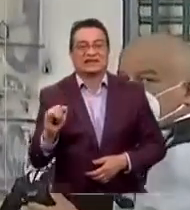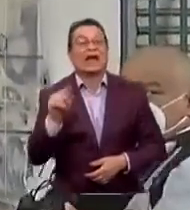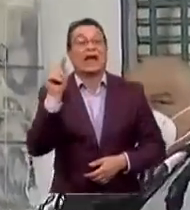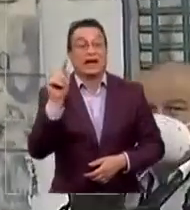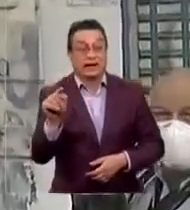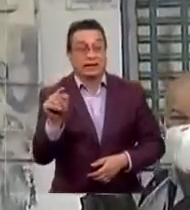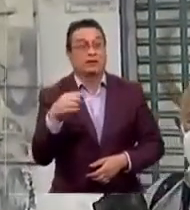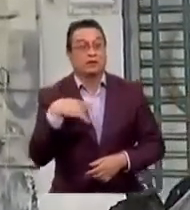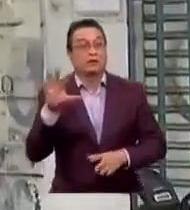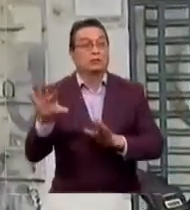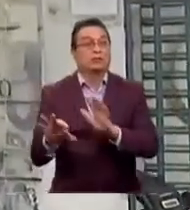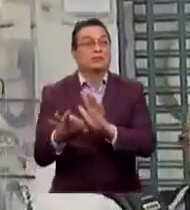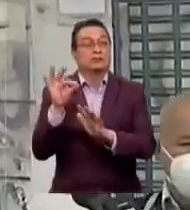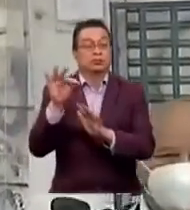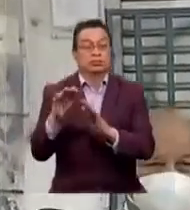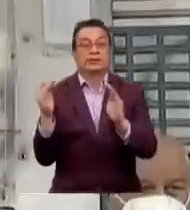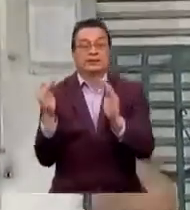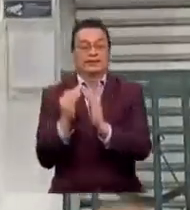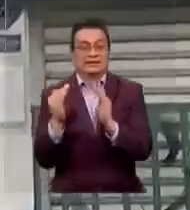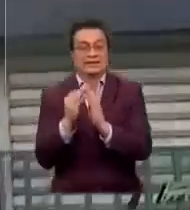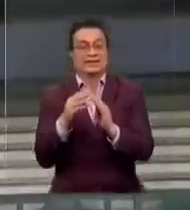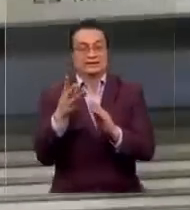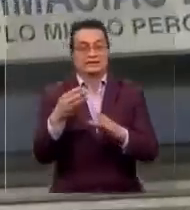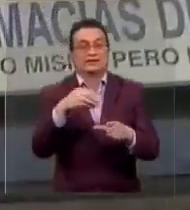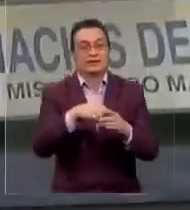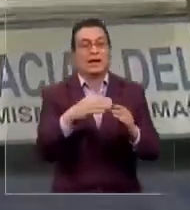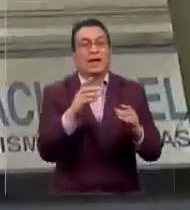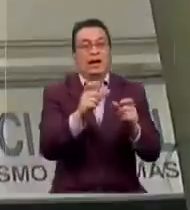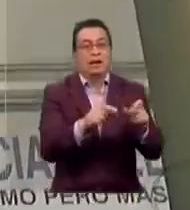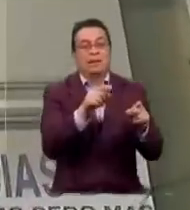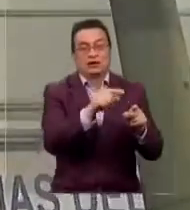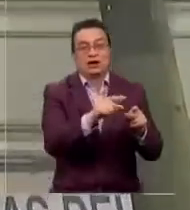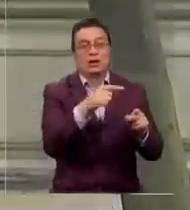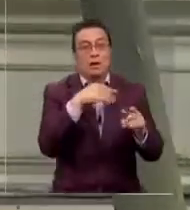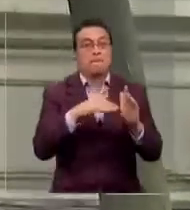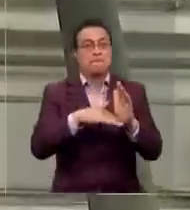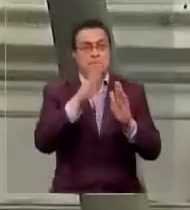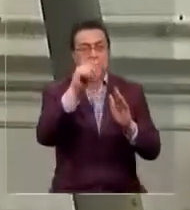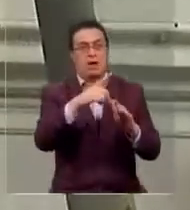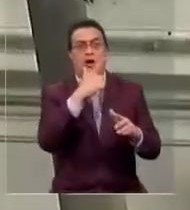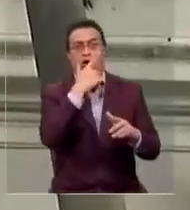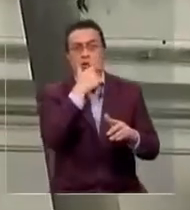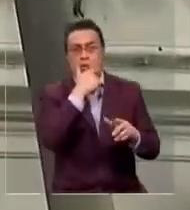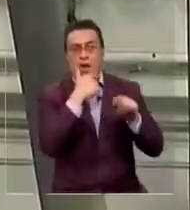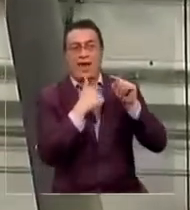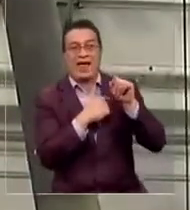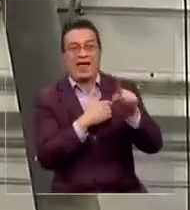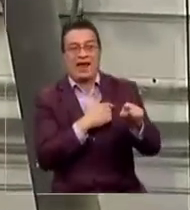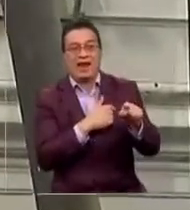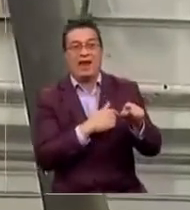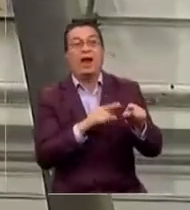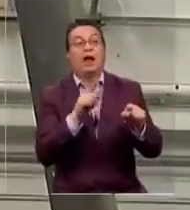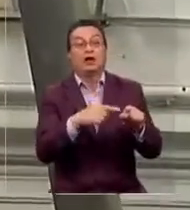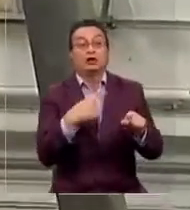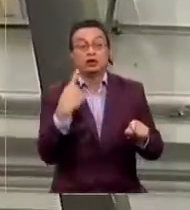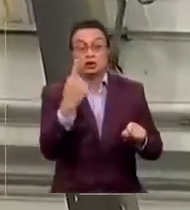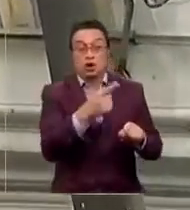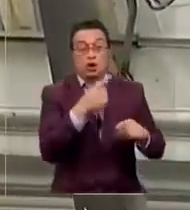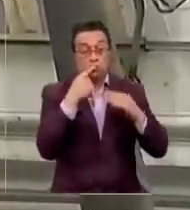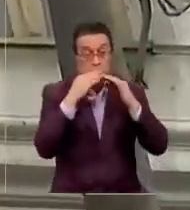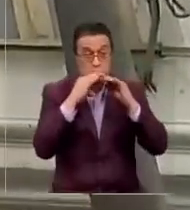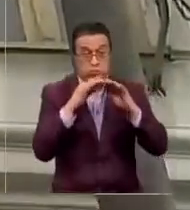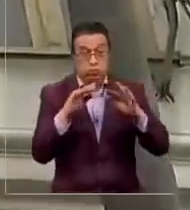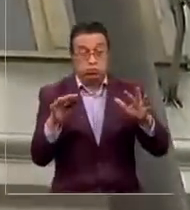que fue descubierta en el domicilio de esta persona, por lo que es el principal sospechoso. Según lo que se ha mencionado, las